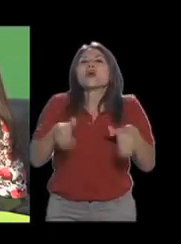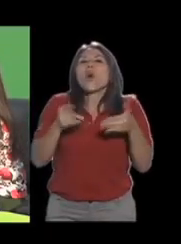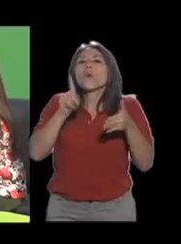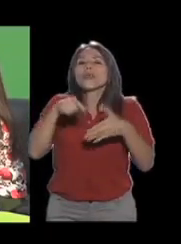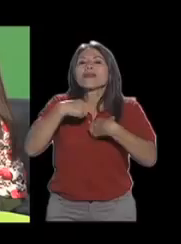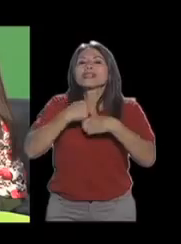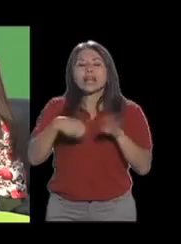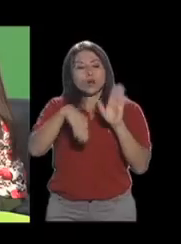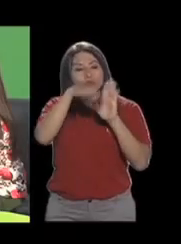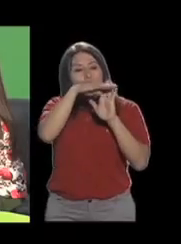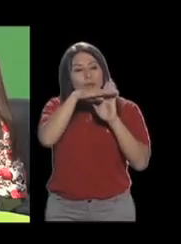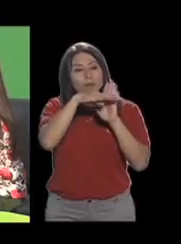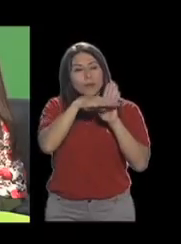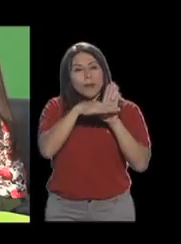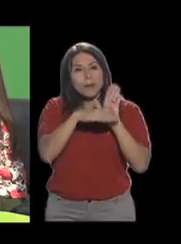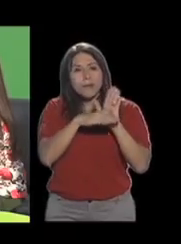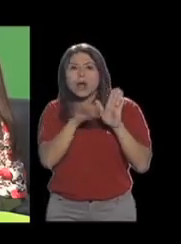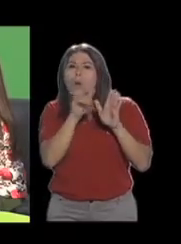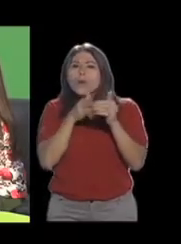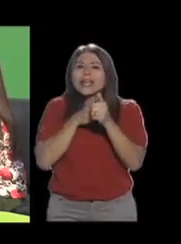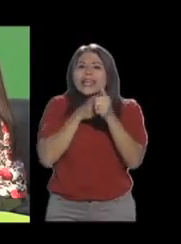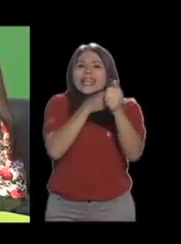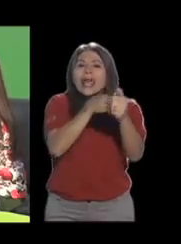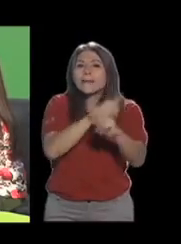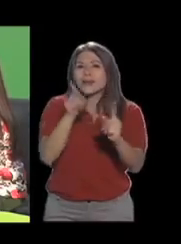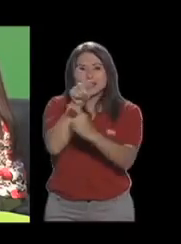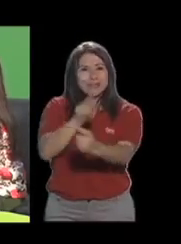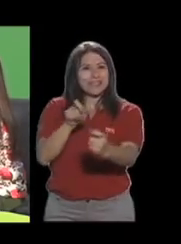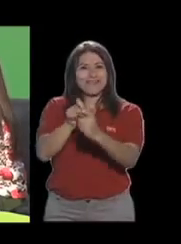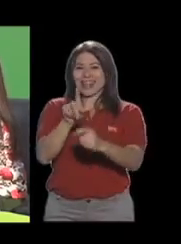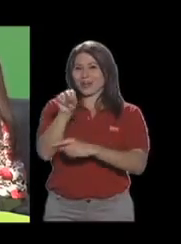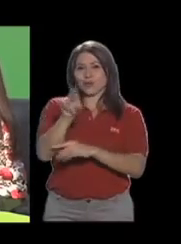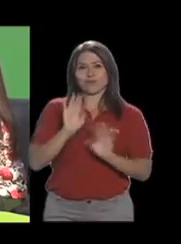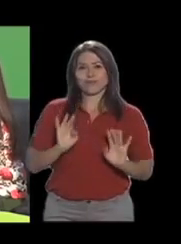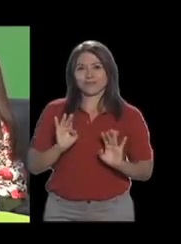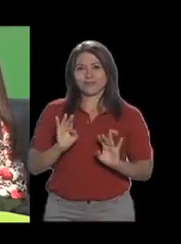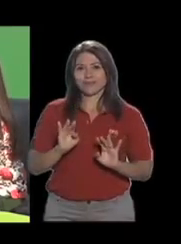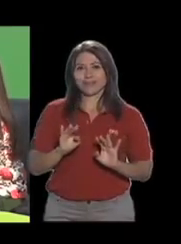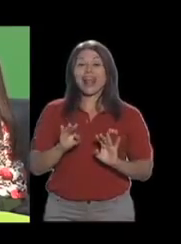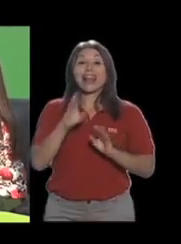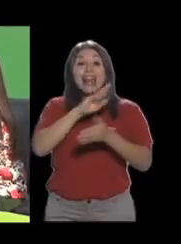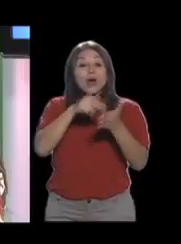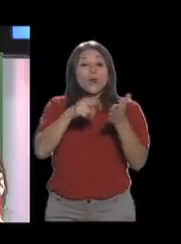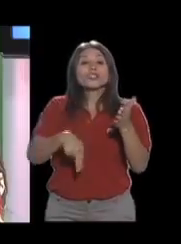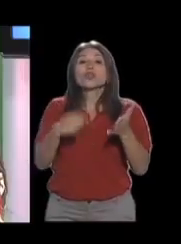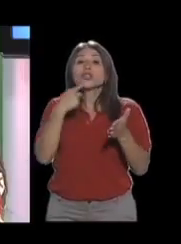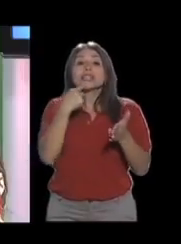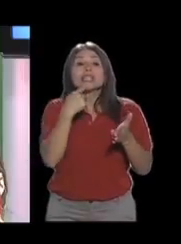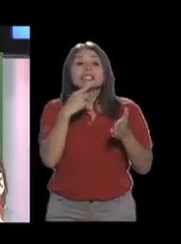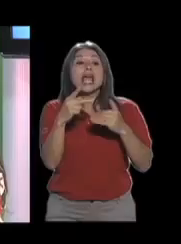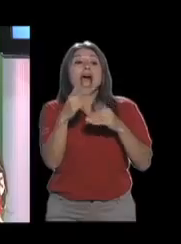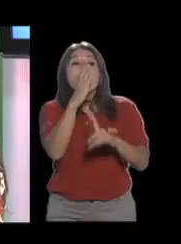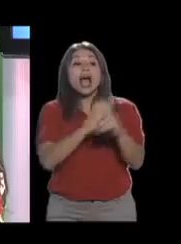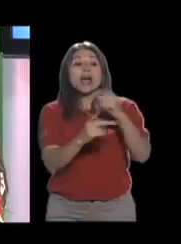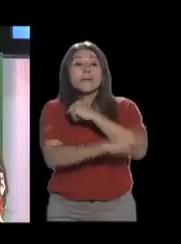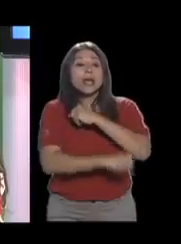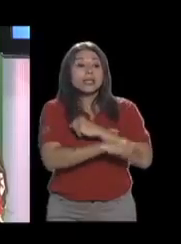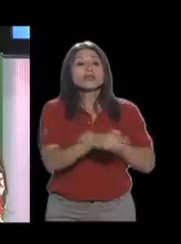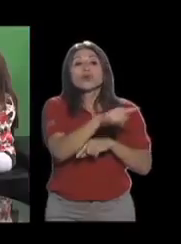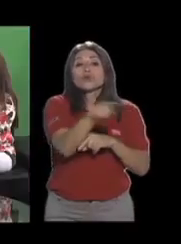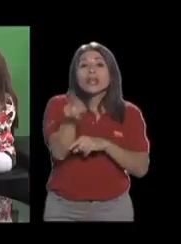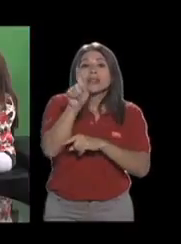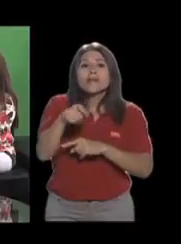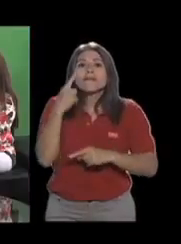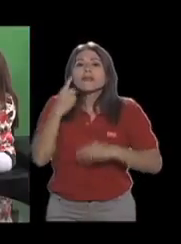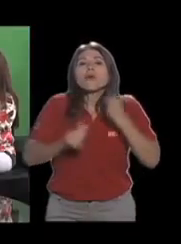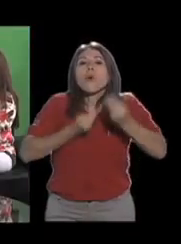no especifica, ¿verdad? No, o sea, le dice a cada estado parte, usted tiene que determinar las suyas, pero lo que tiene que hacer